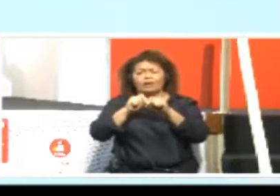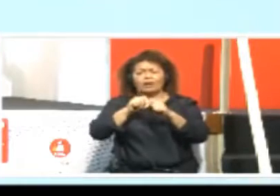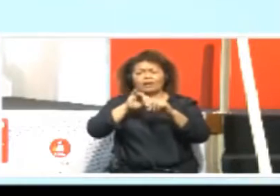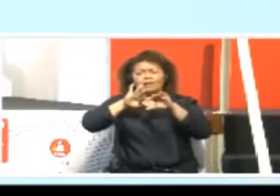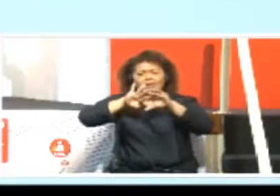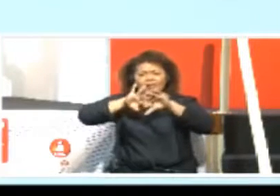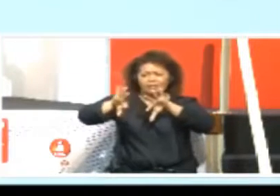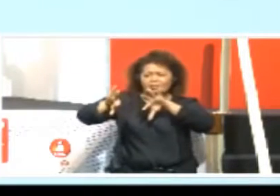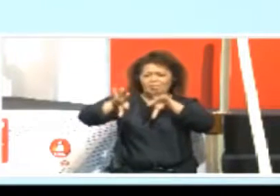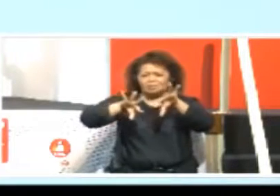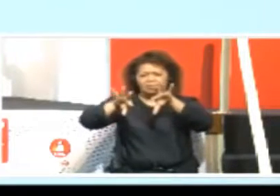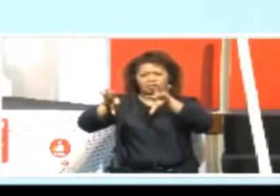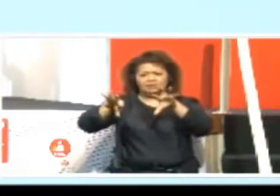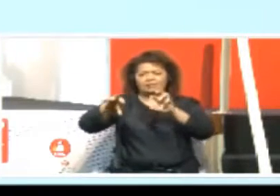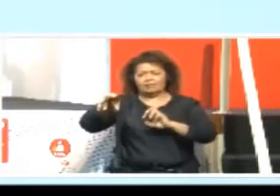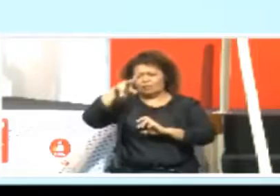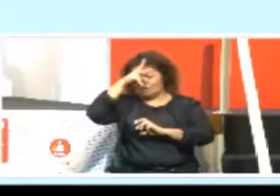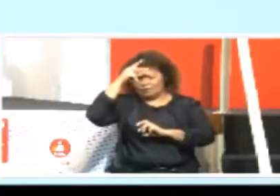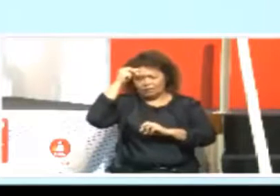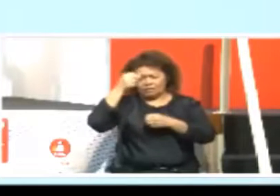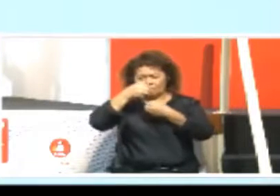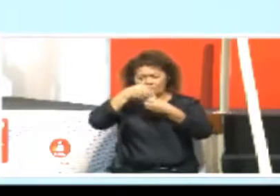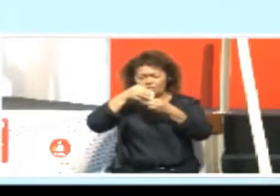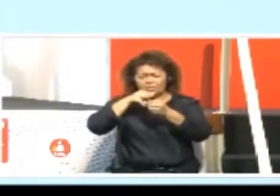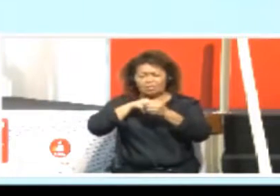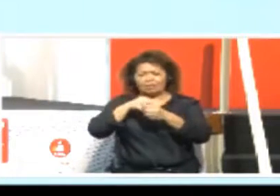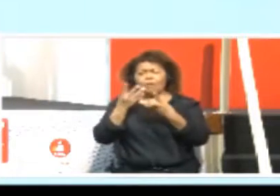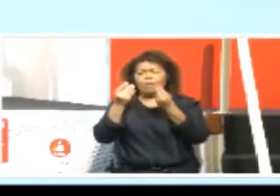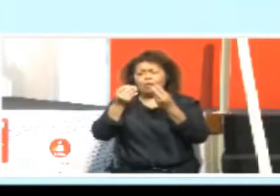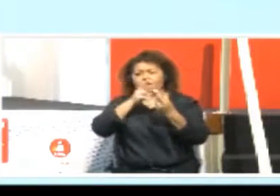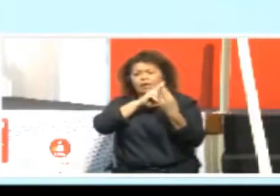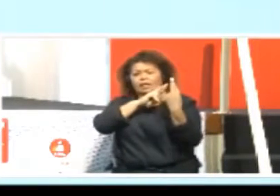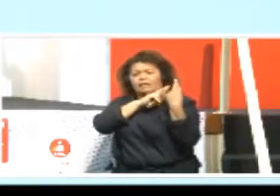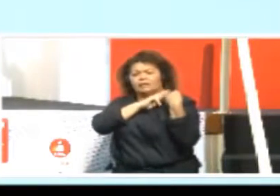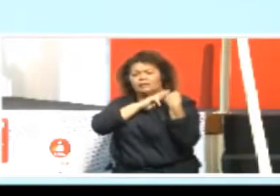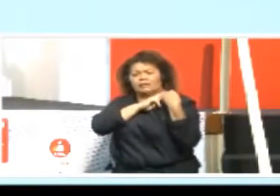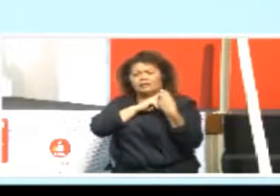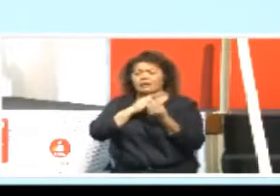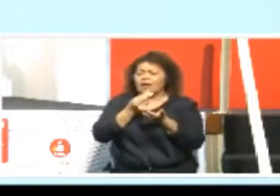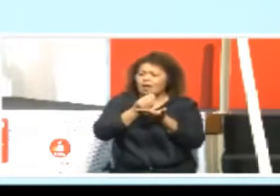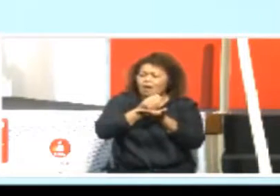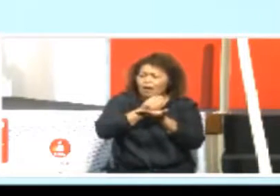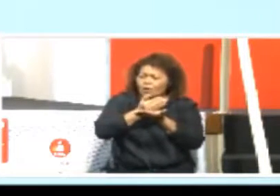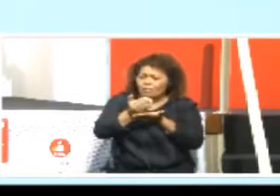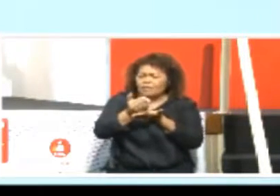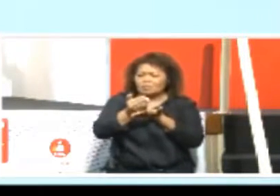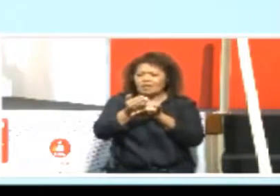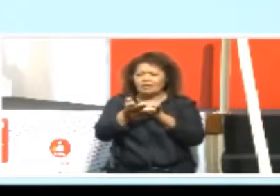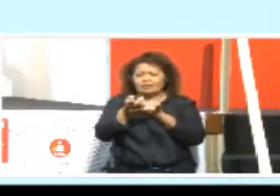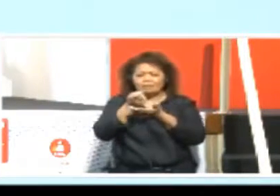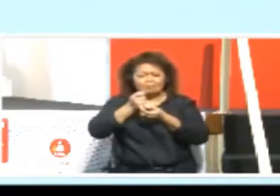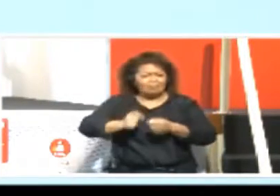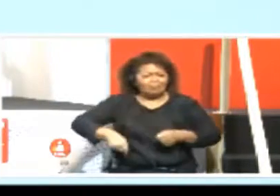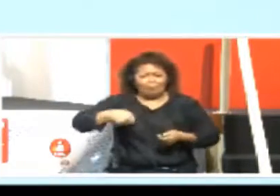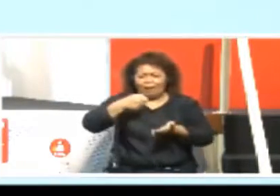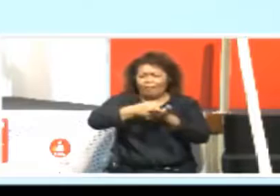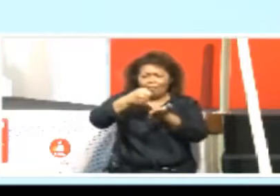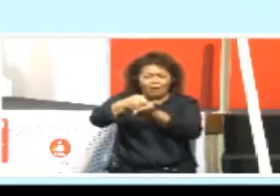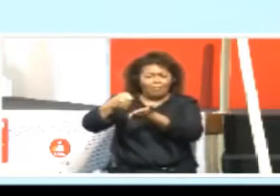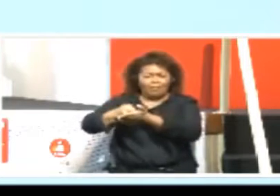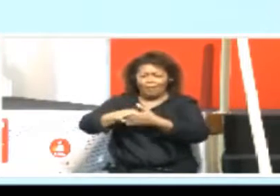pero empezaron a gastar como locos. Entonces, antes tenían una ley que no se podían endeudar más